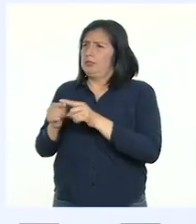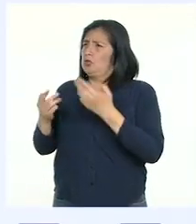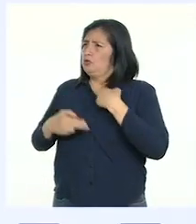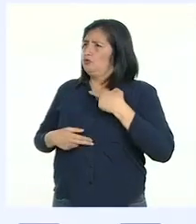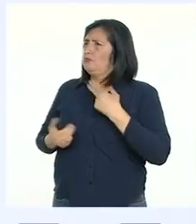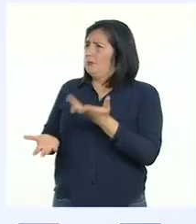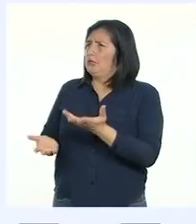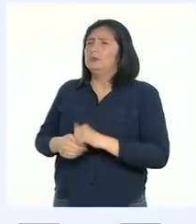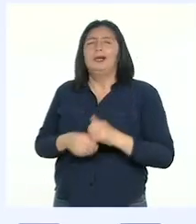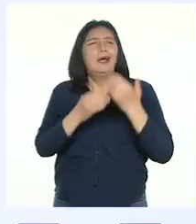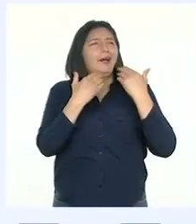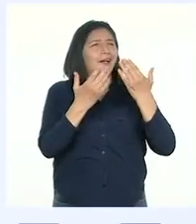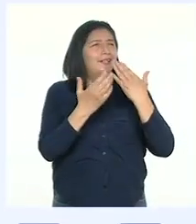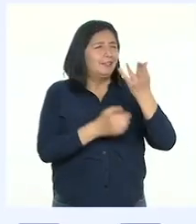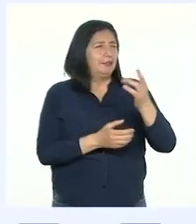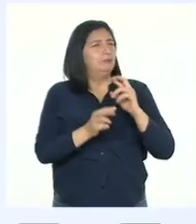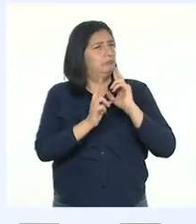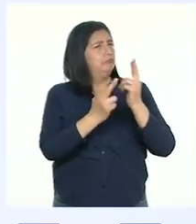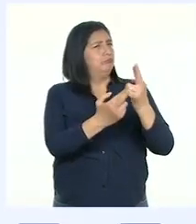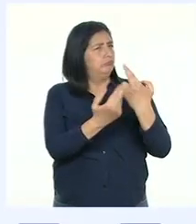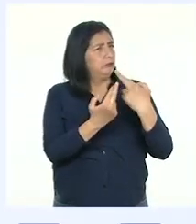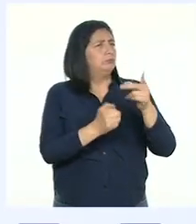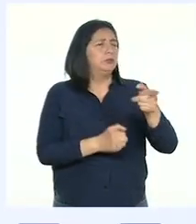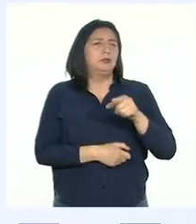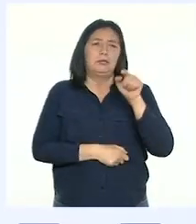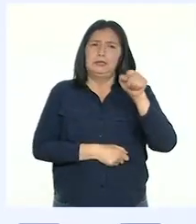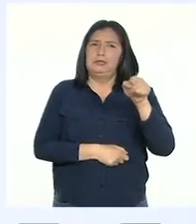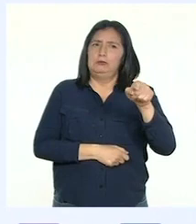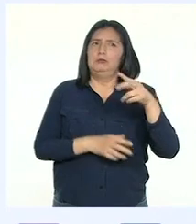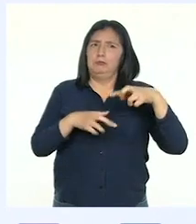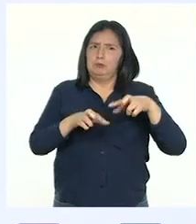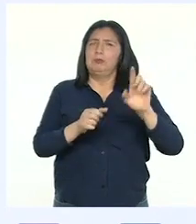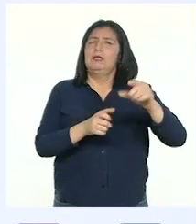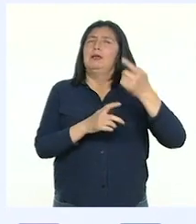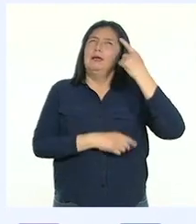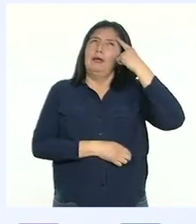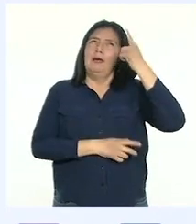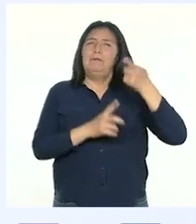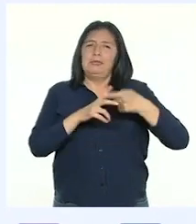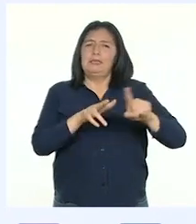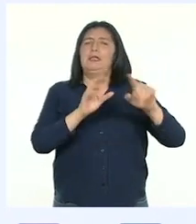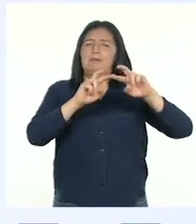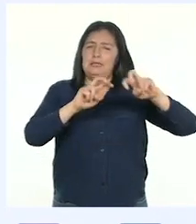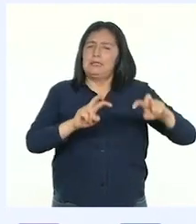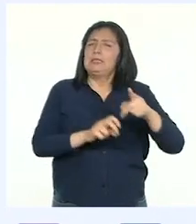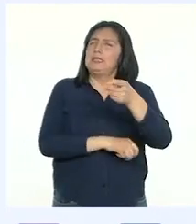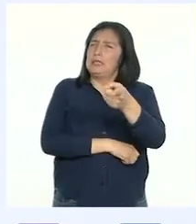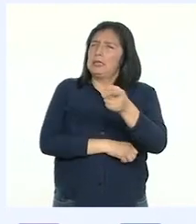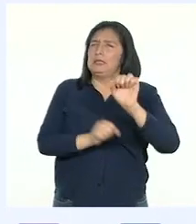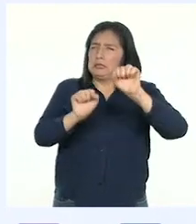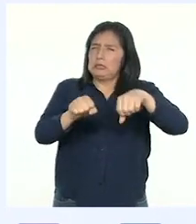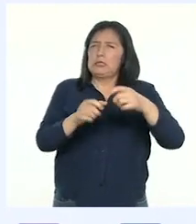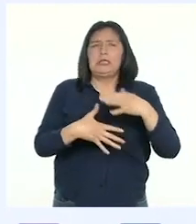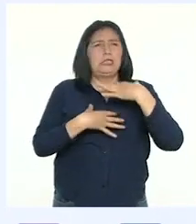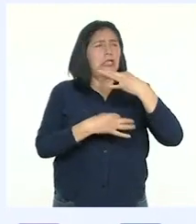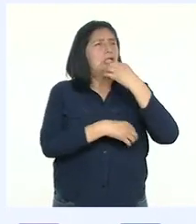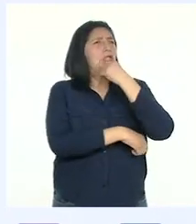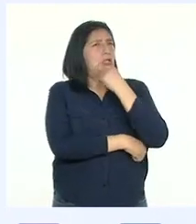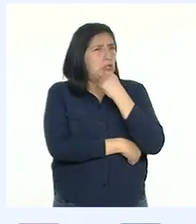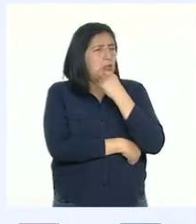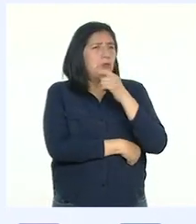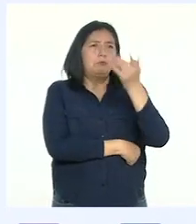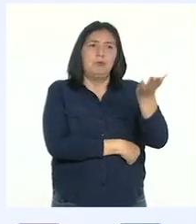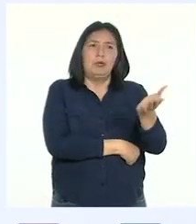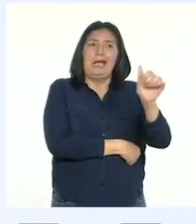Gracias Álvaro y Alejandra por sus respuestas. Estas nos permiten iniciar con nuestra investigación. Es muy interesante,